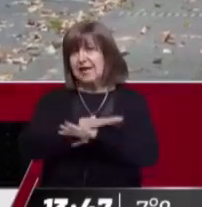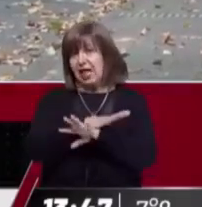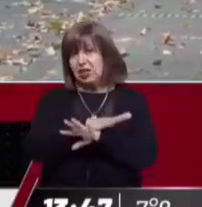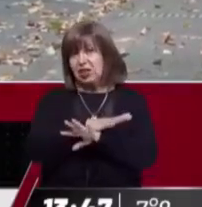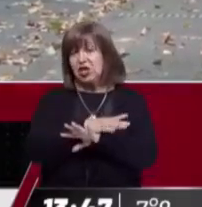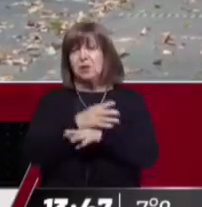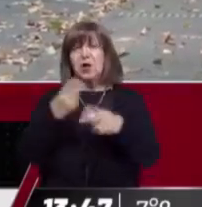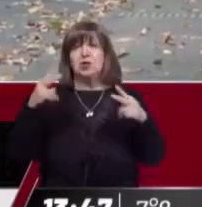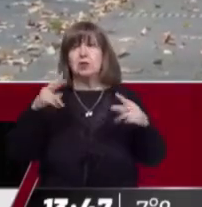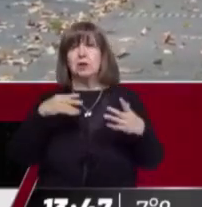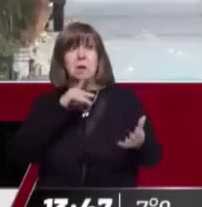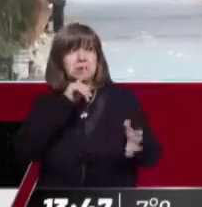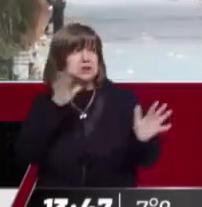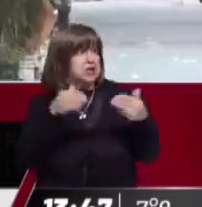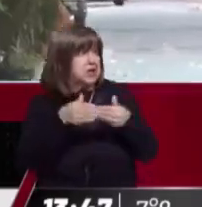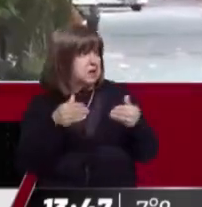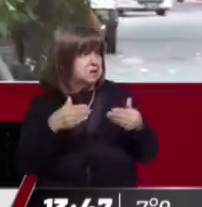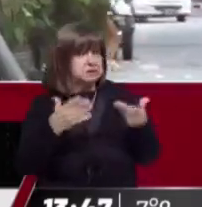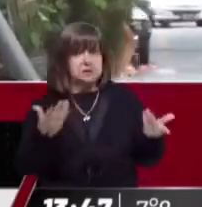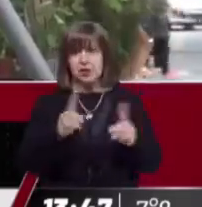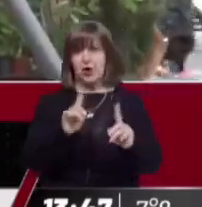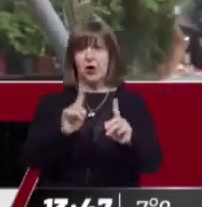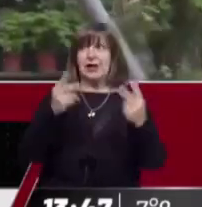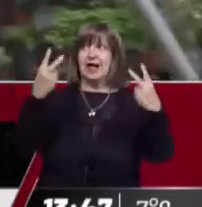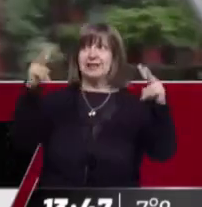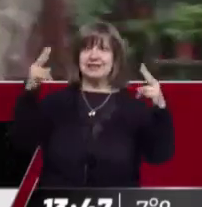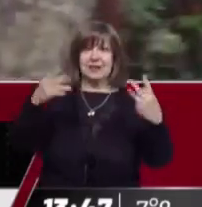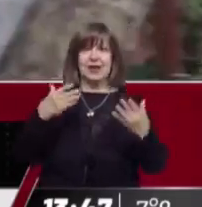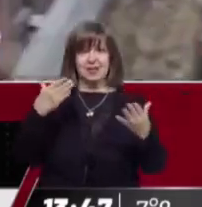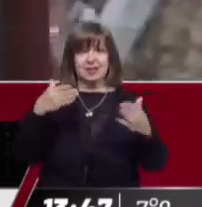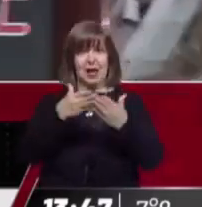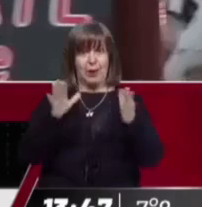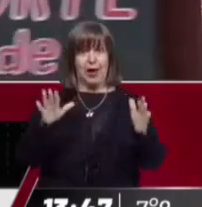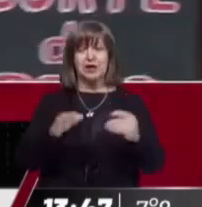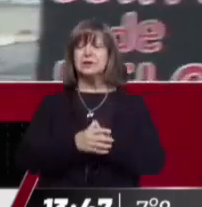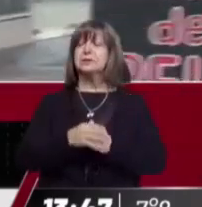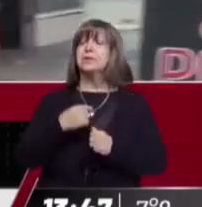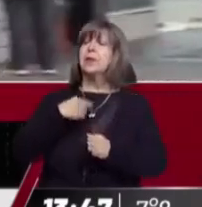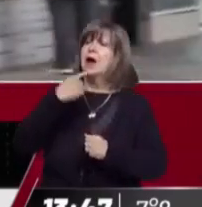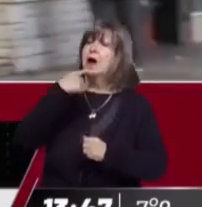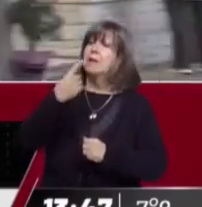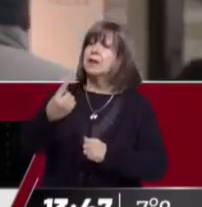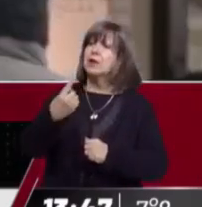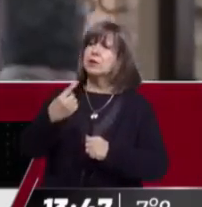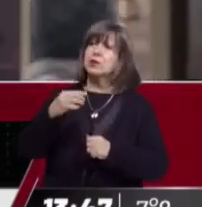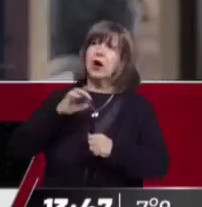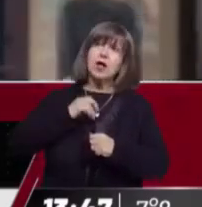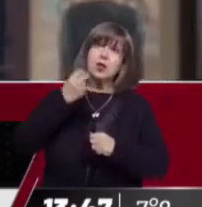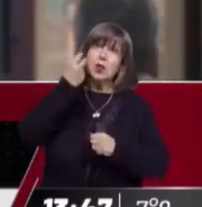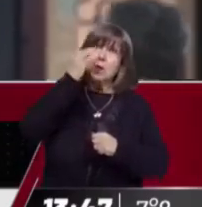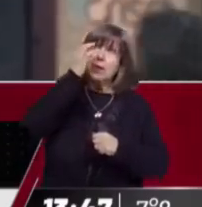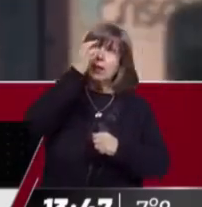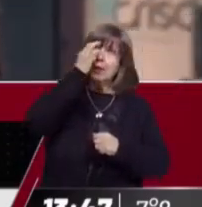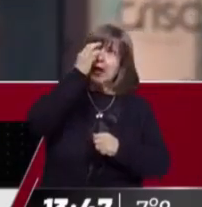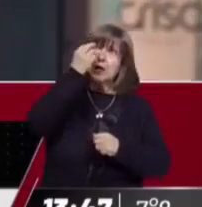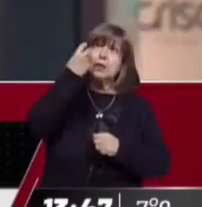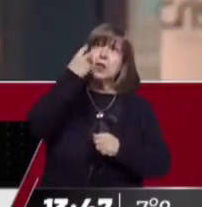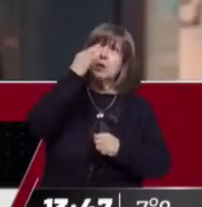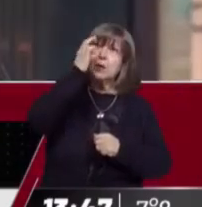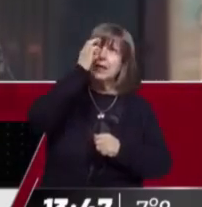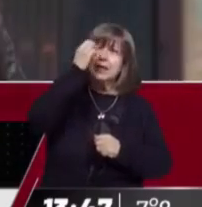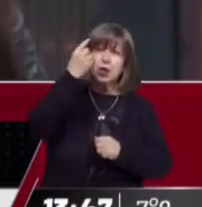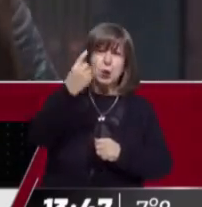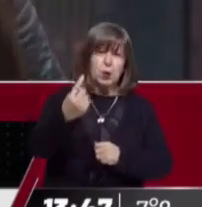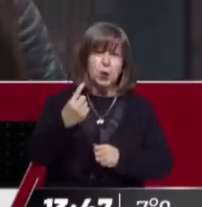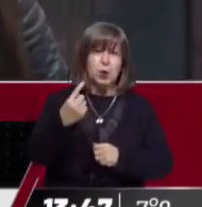donde se recepciona la mayor cantidad de turistas ahora en el balance que ustedes hacen desde el 202 2 2021